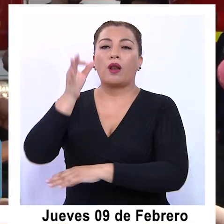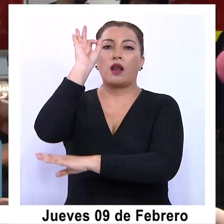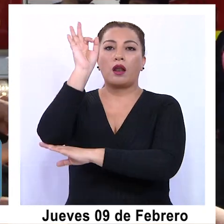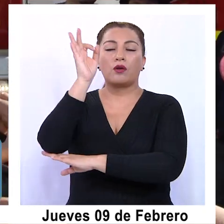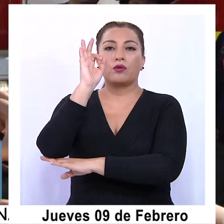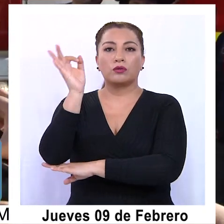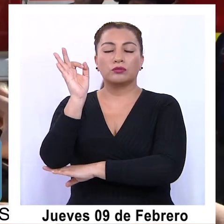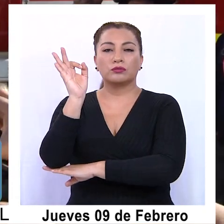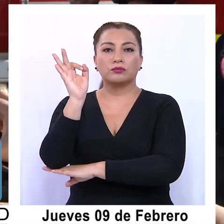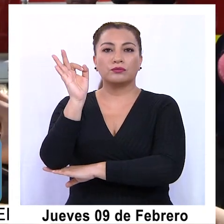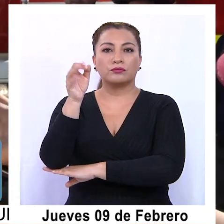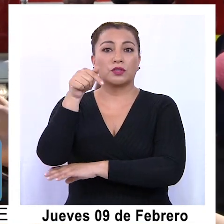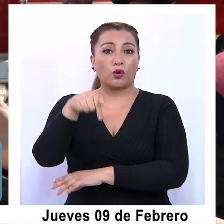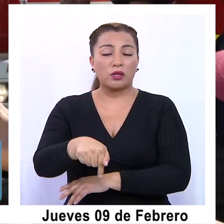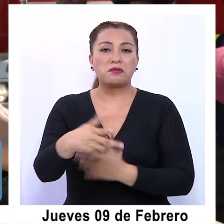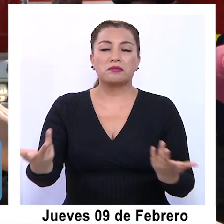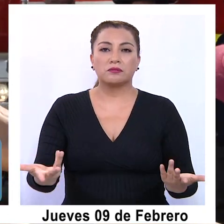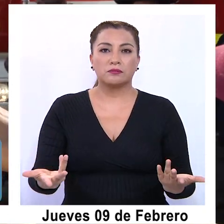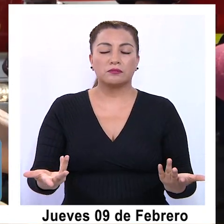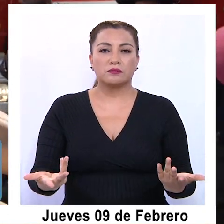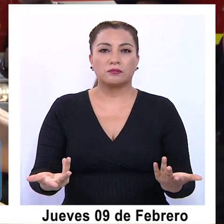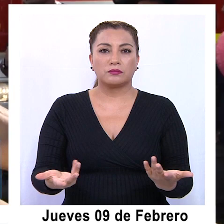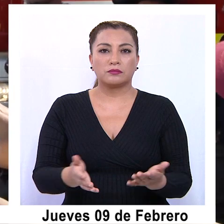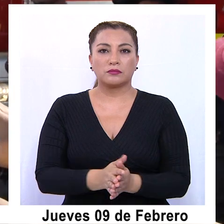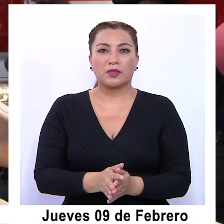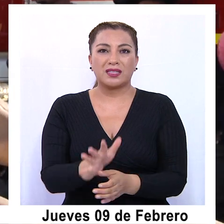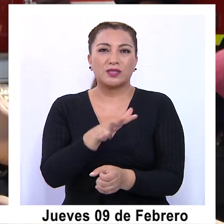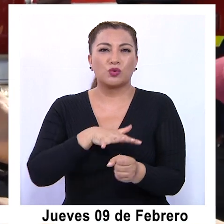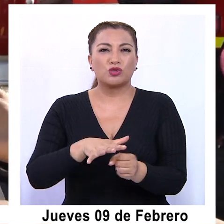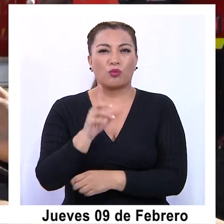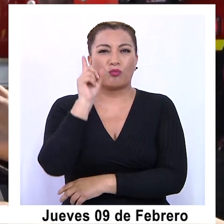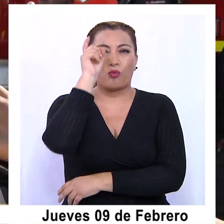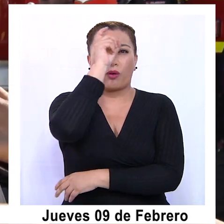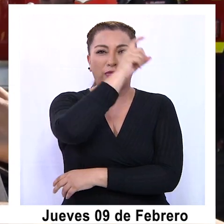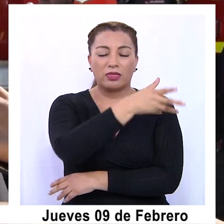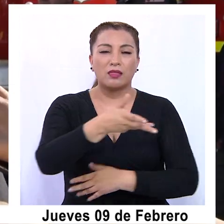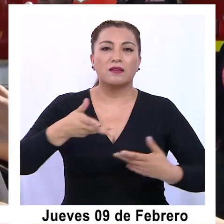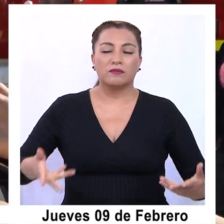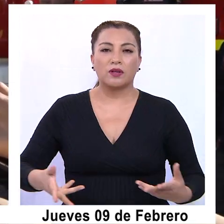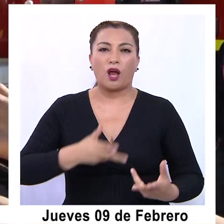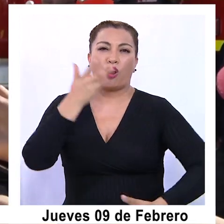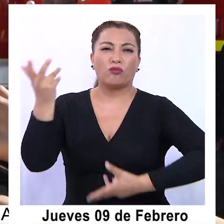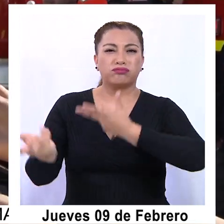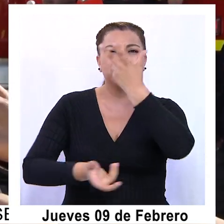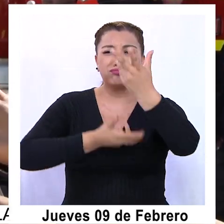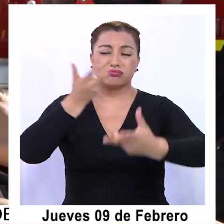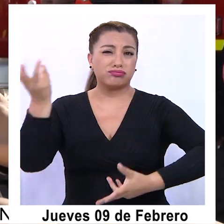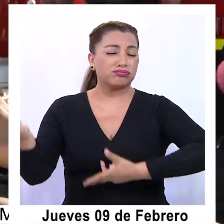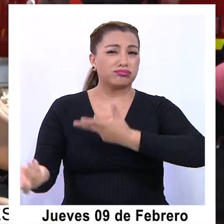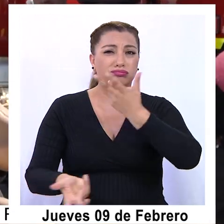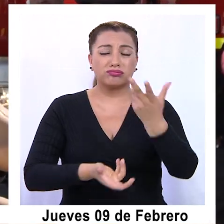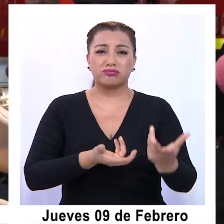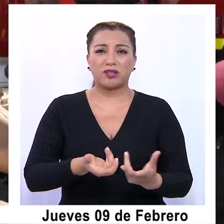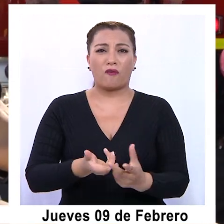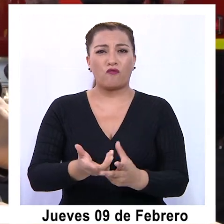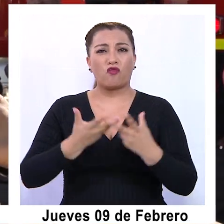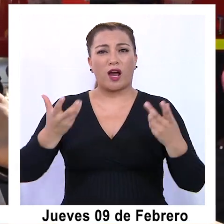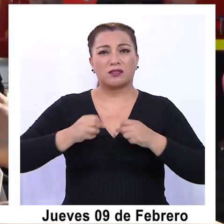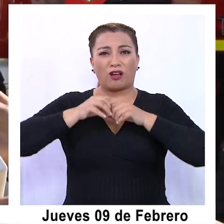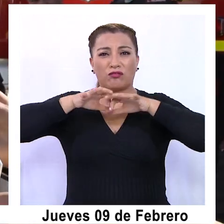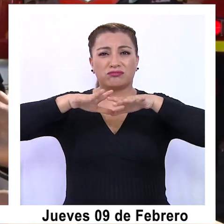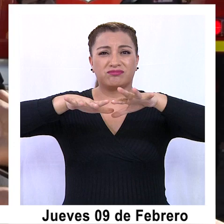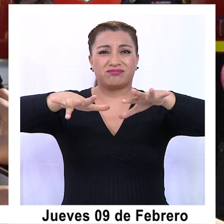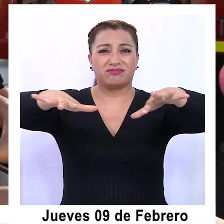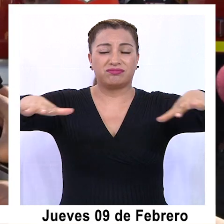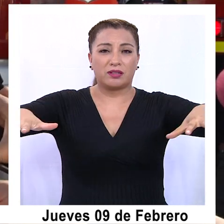tuvimos con el Sistema Nacional de Operaciones el día de hoy, es sumamente complejo. Los incendios han tenido y han retomado fuerzas en estos